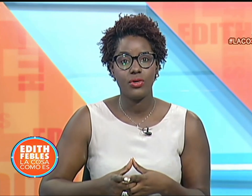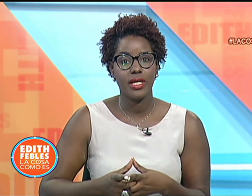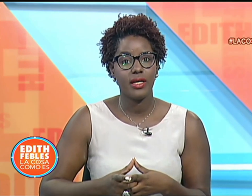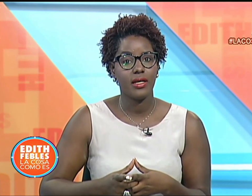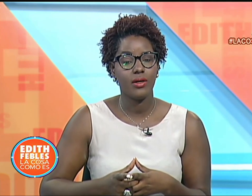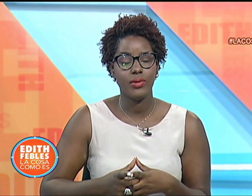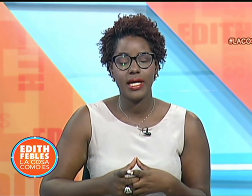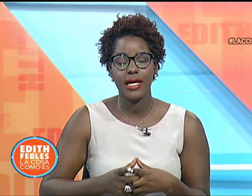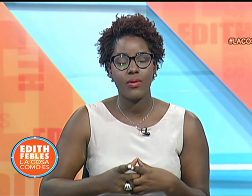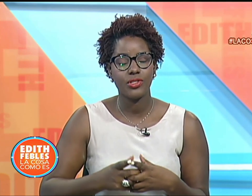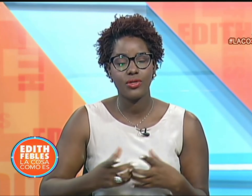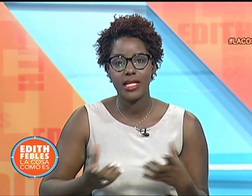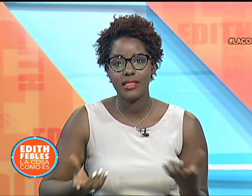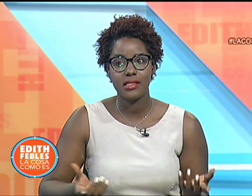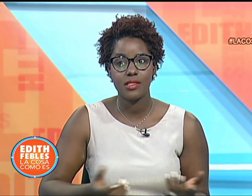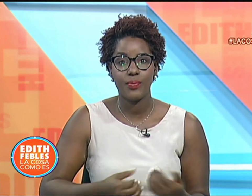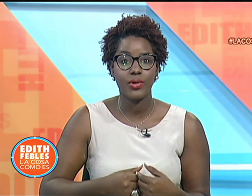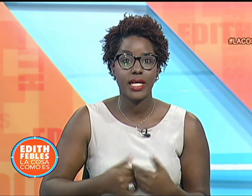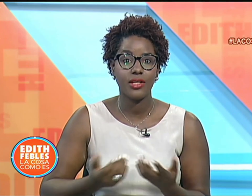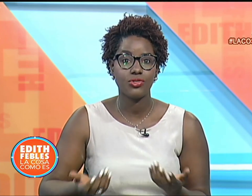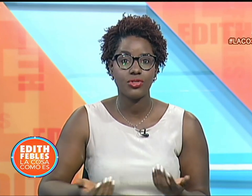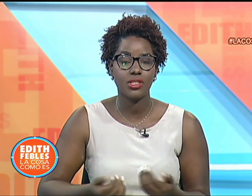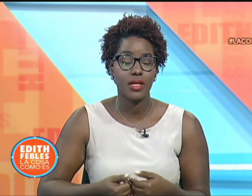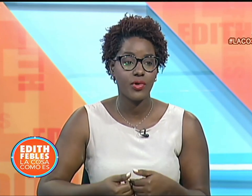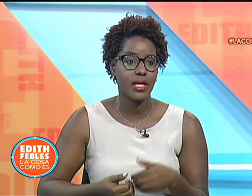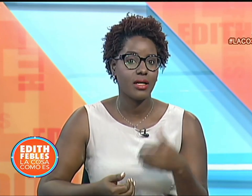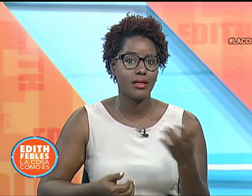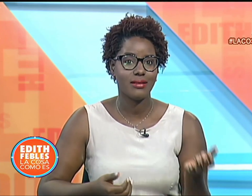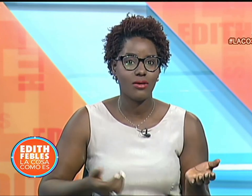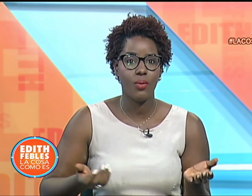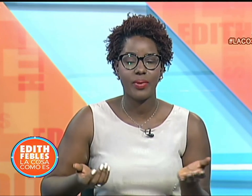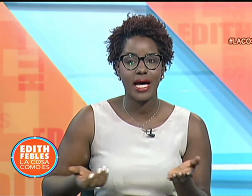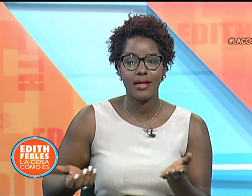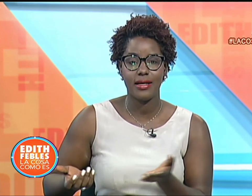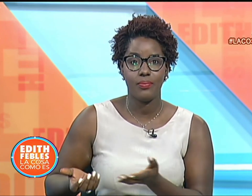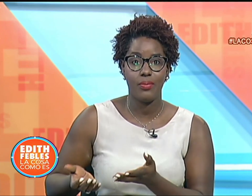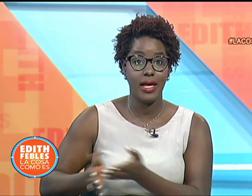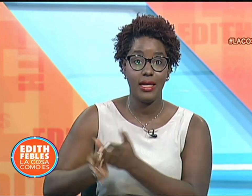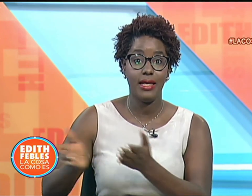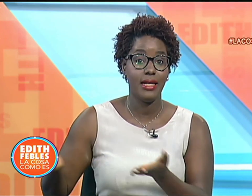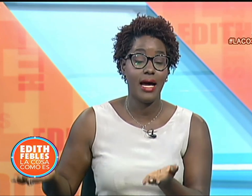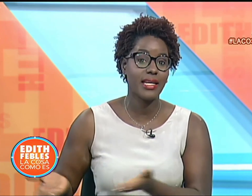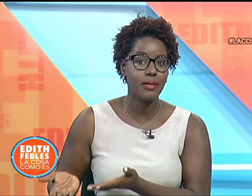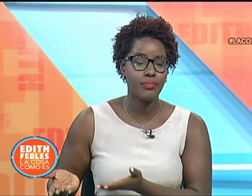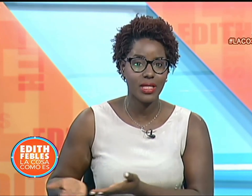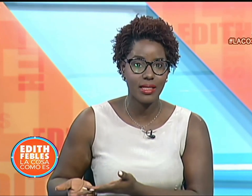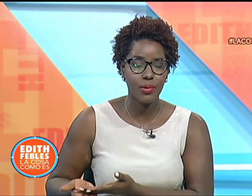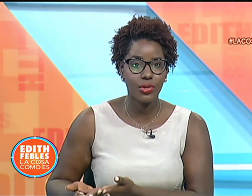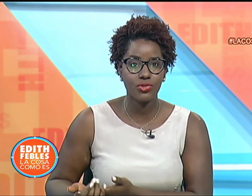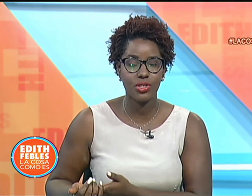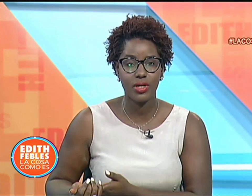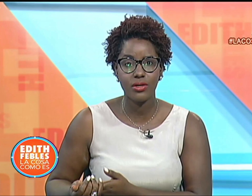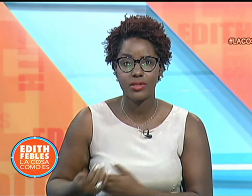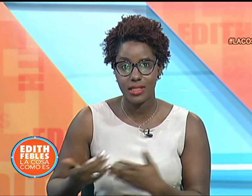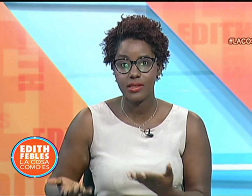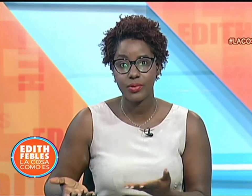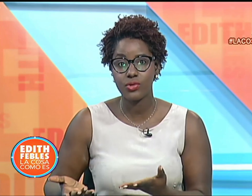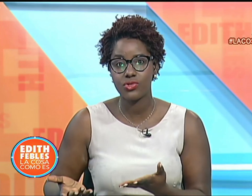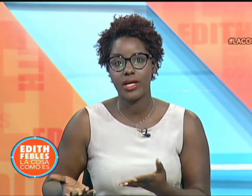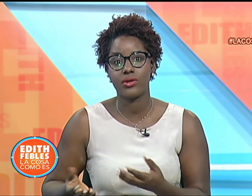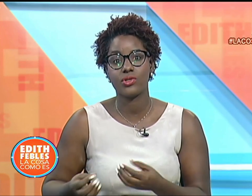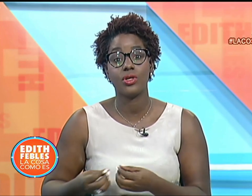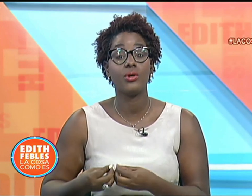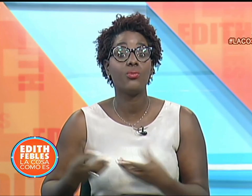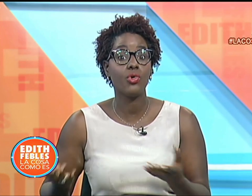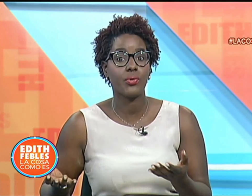hecho, una de las cuestionantes es por qué nosotros tenemos que comprar Aquí estamos produciendo arroz, aquí se